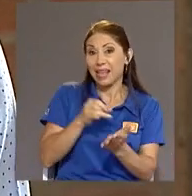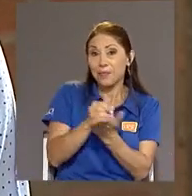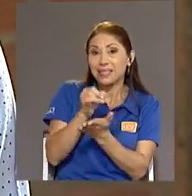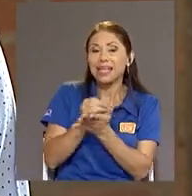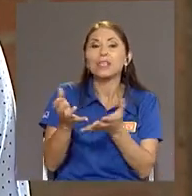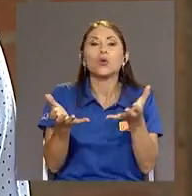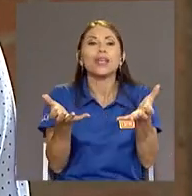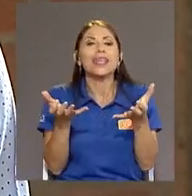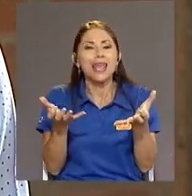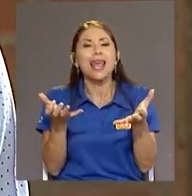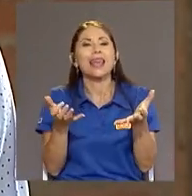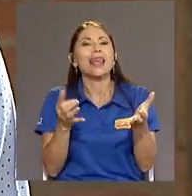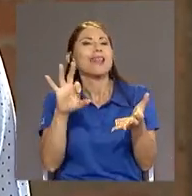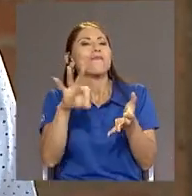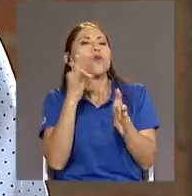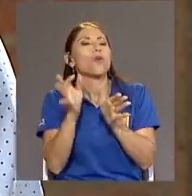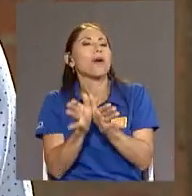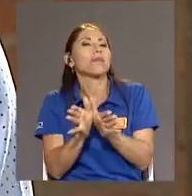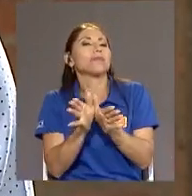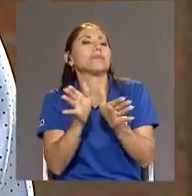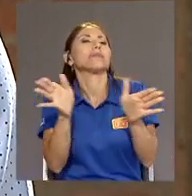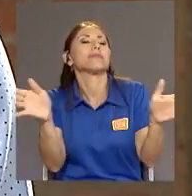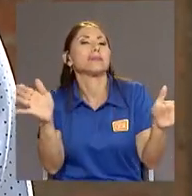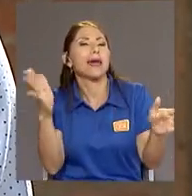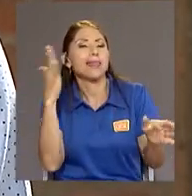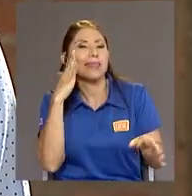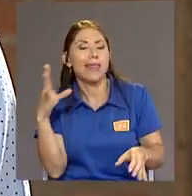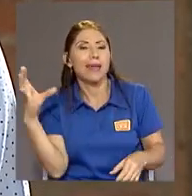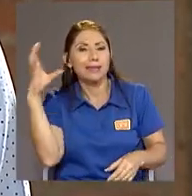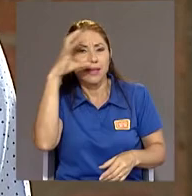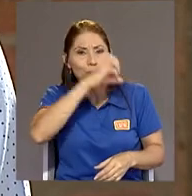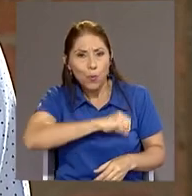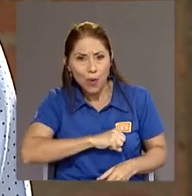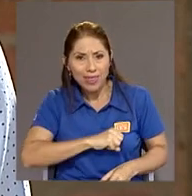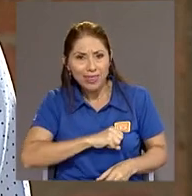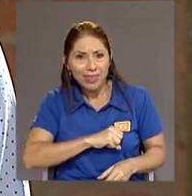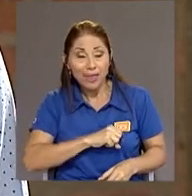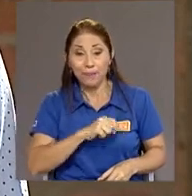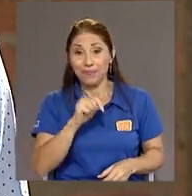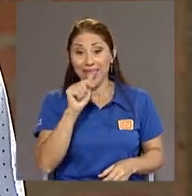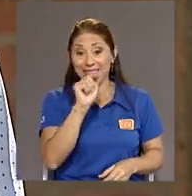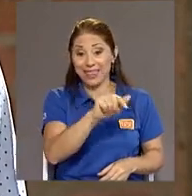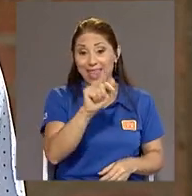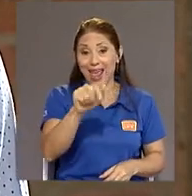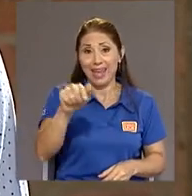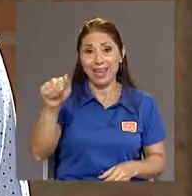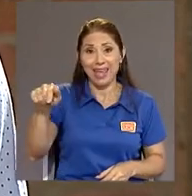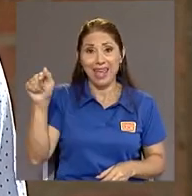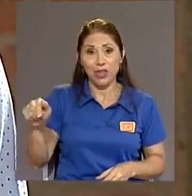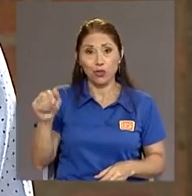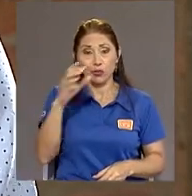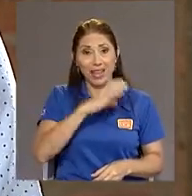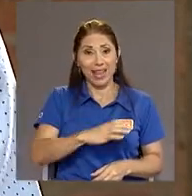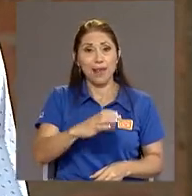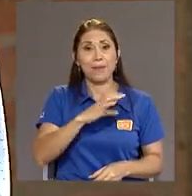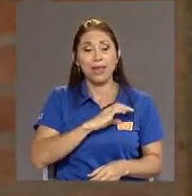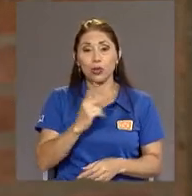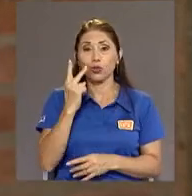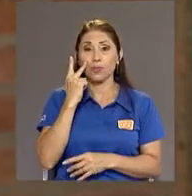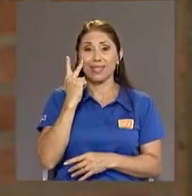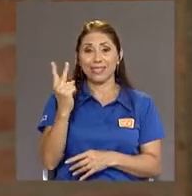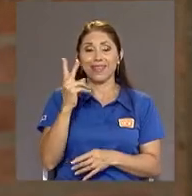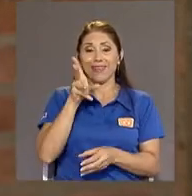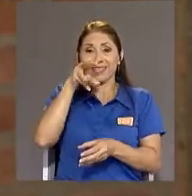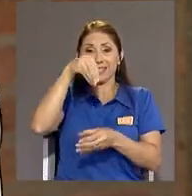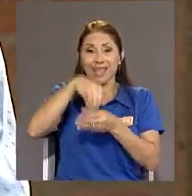porque realmente la parte presupuestaria es gigantesca, cuáles de aquellos elementos visibles dentro de los planes nacionales